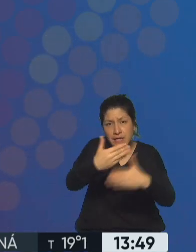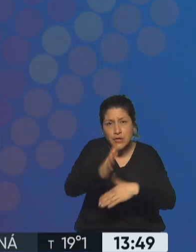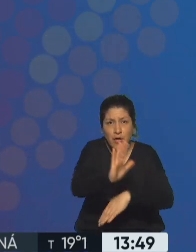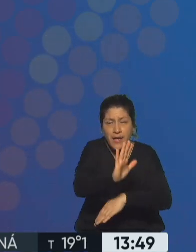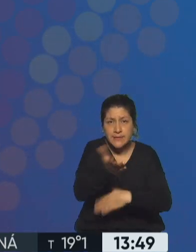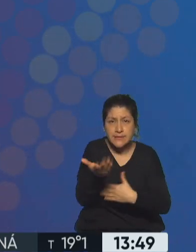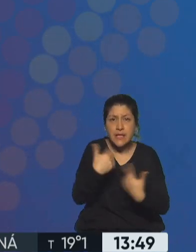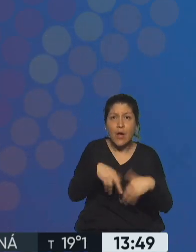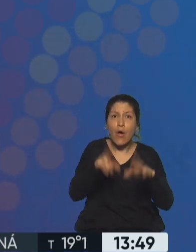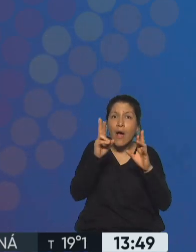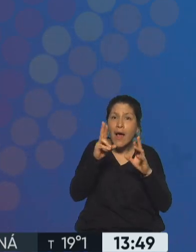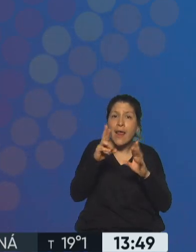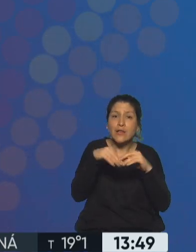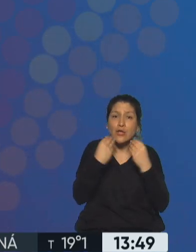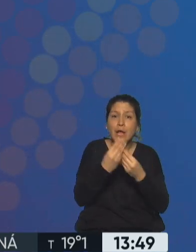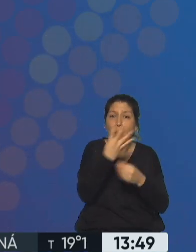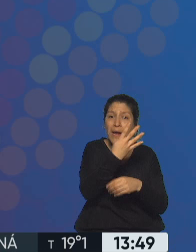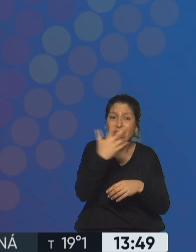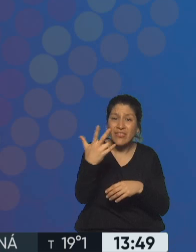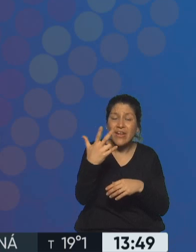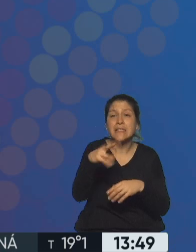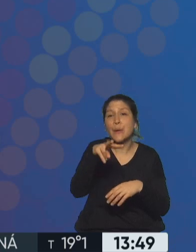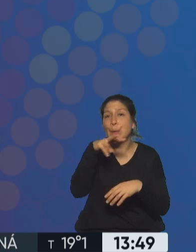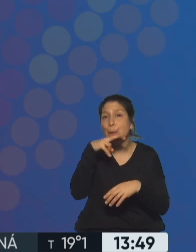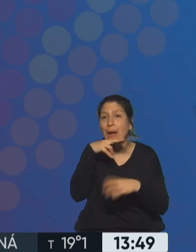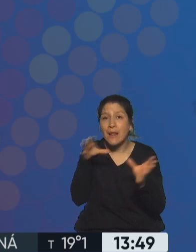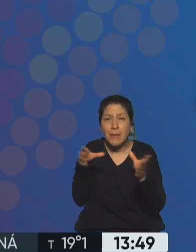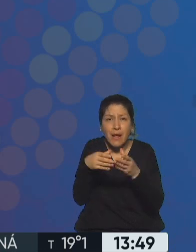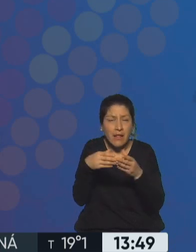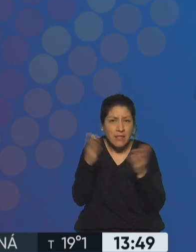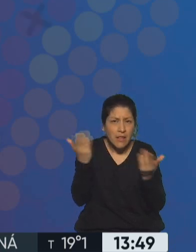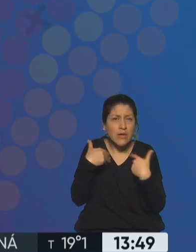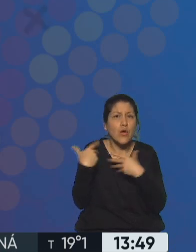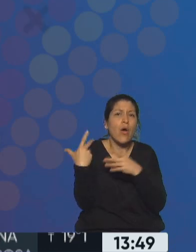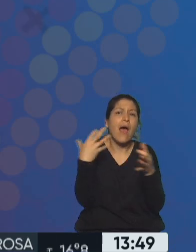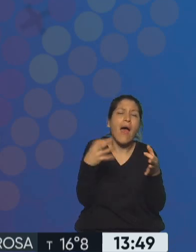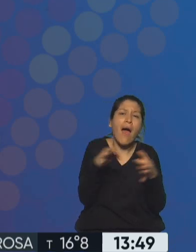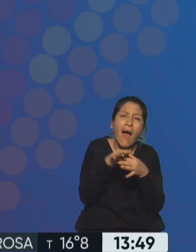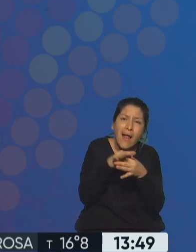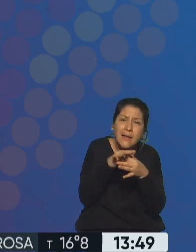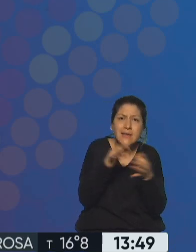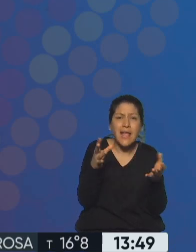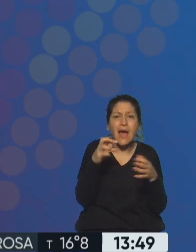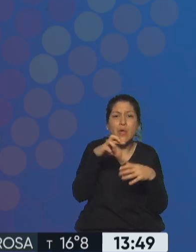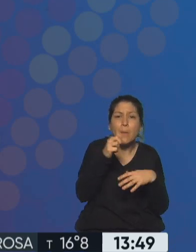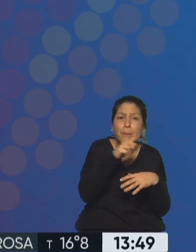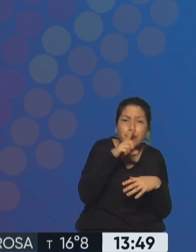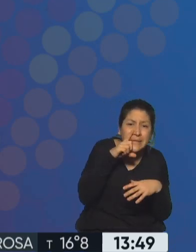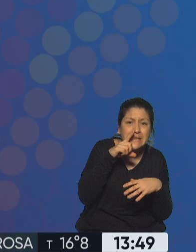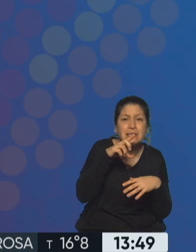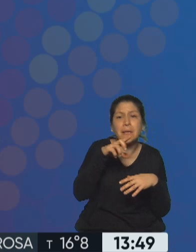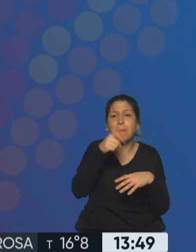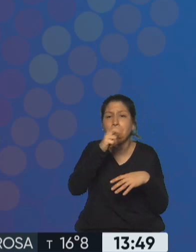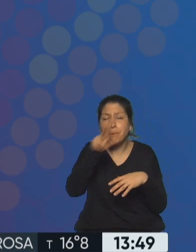manera, quizás los 43 votos del Partido Verde, un partido muy pragmático que supo ser aliado del PRI, supo ser aliado del PAN, es decir, supo ser aliado